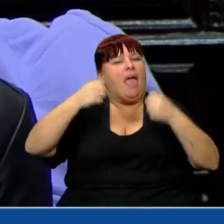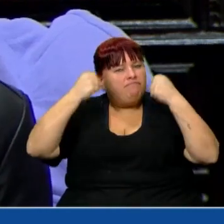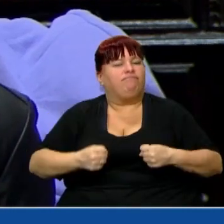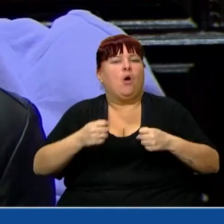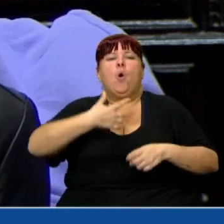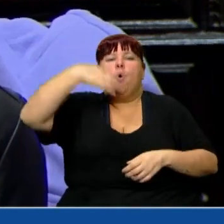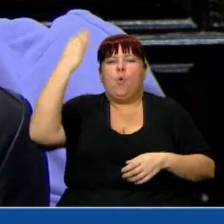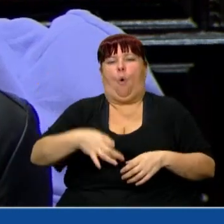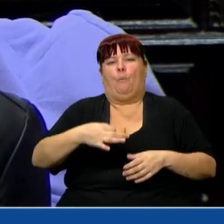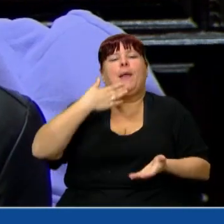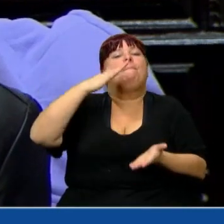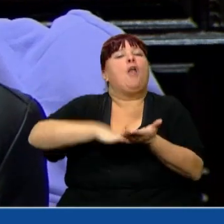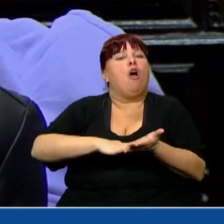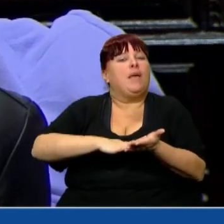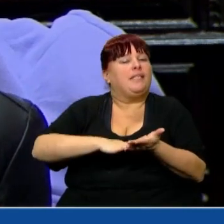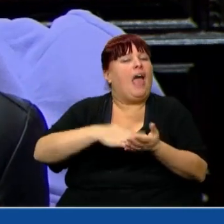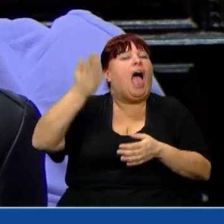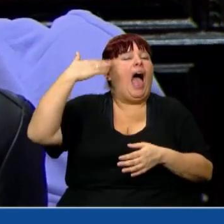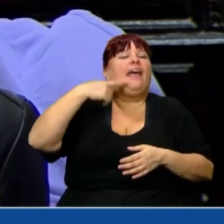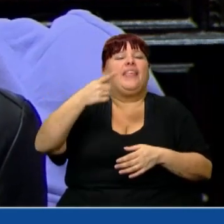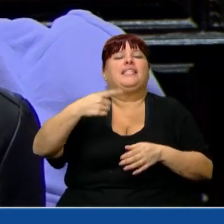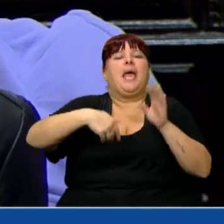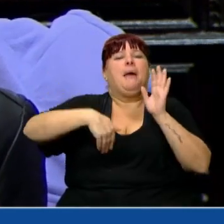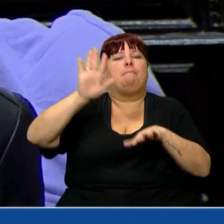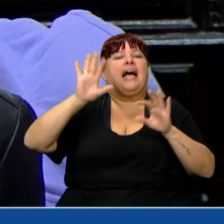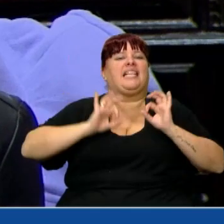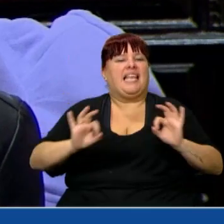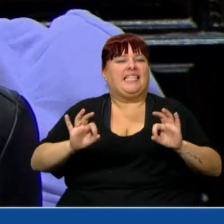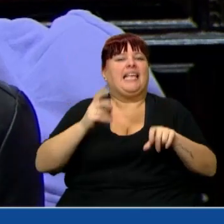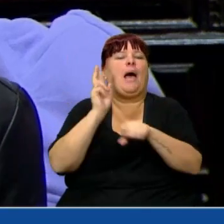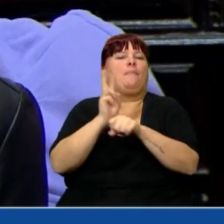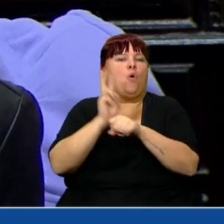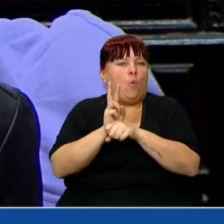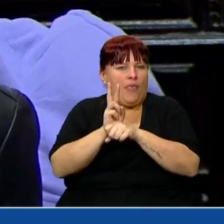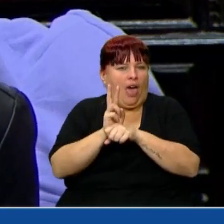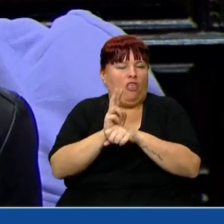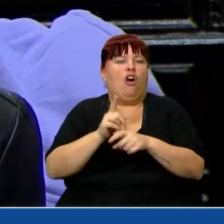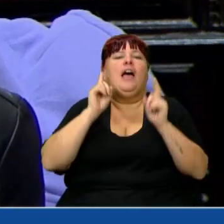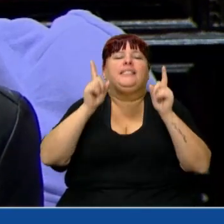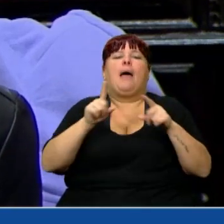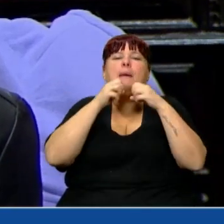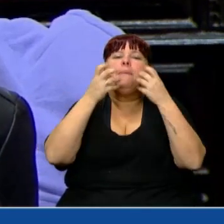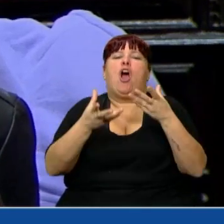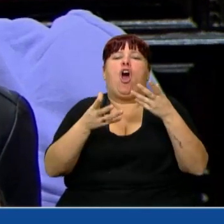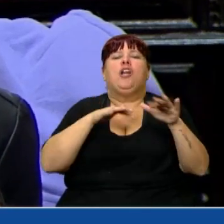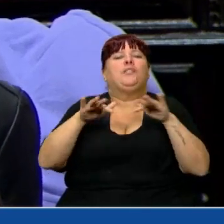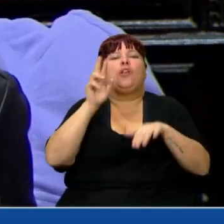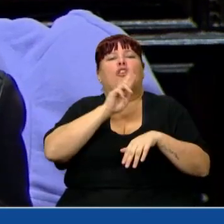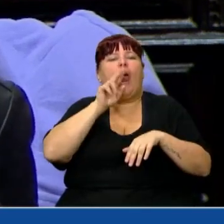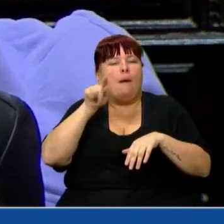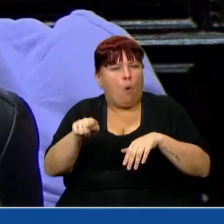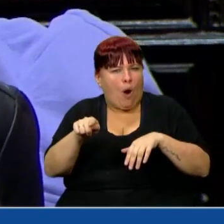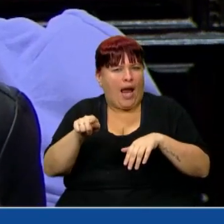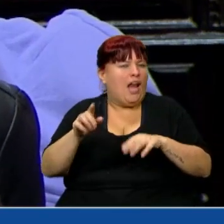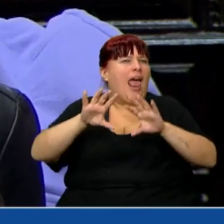a cumplir con una promesa de ampliar las licencias por cuidados y mejorar la situación de las mujeres